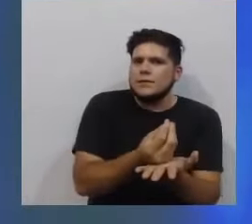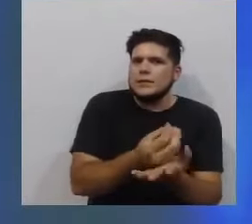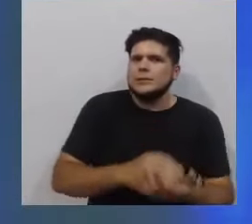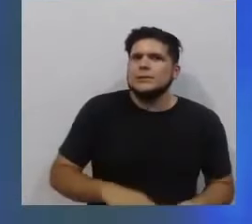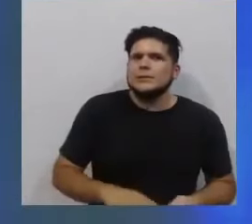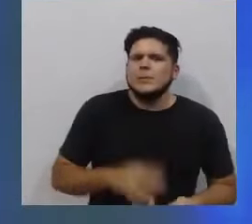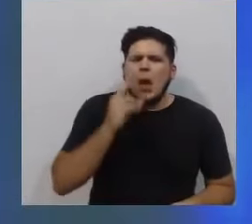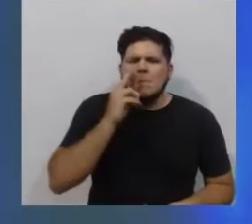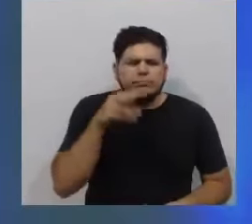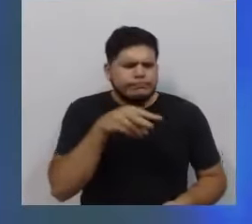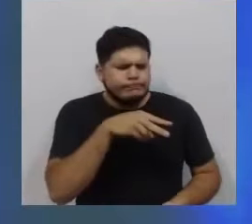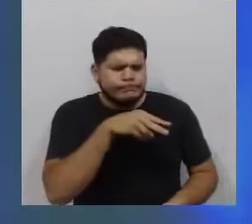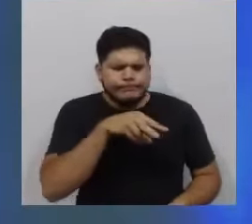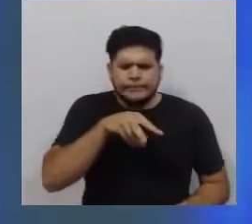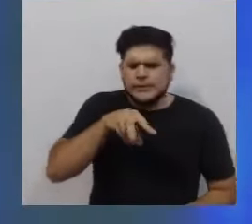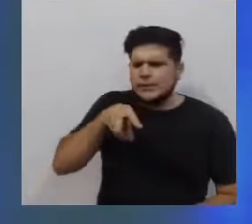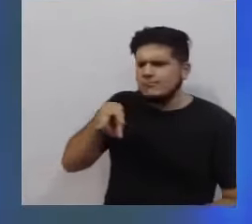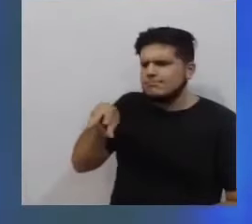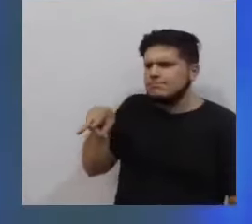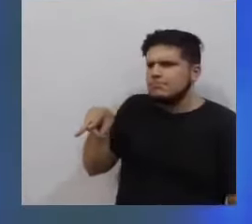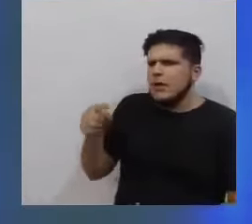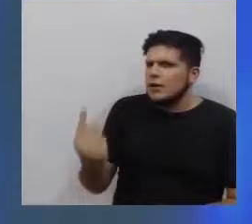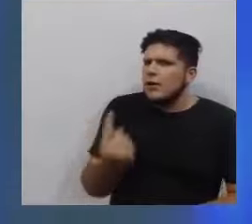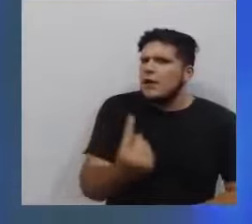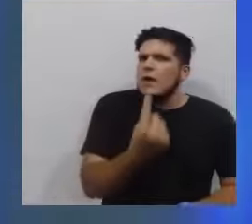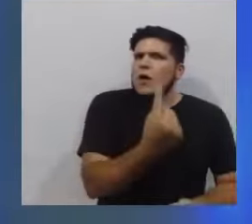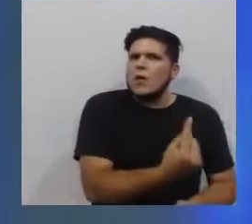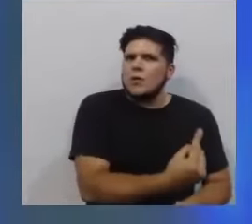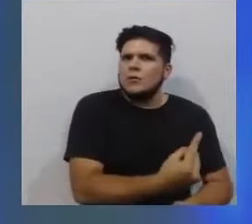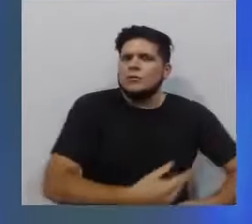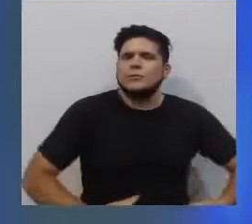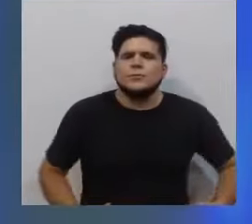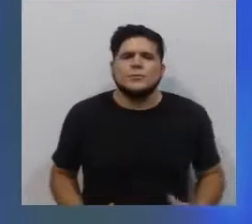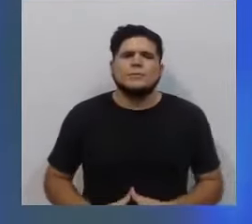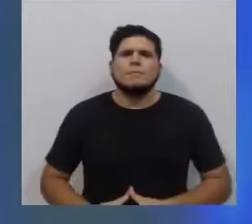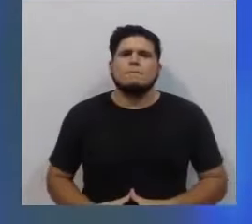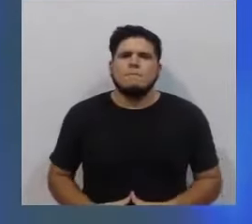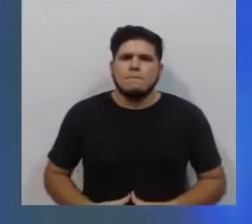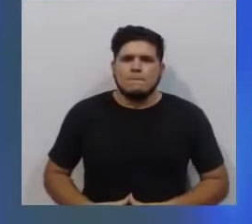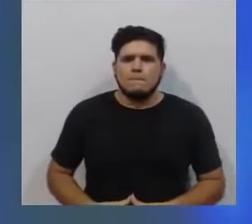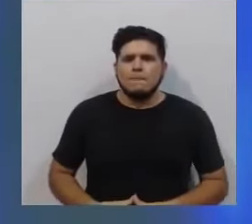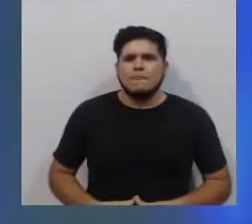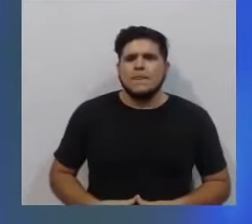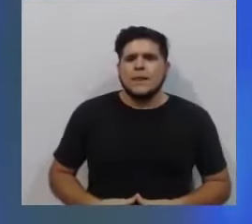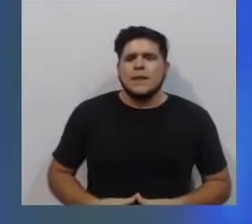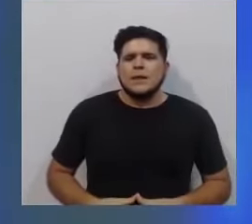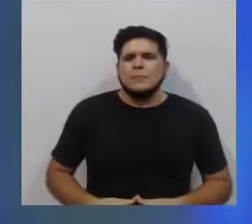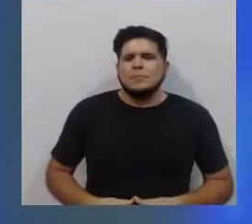diferencia entonces jesús dice esta palabra mirándolos a ellos y les dice para los